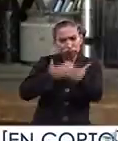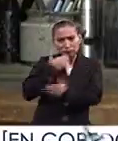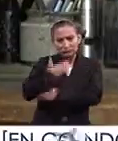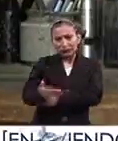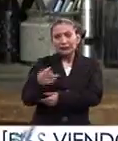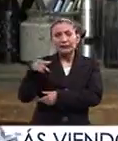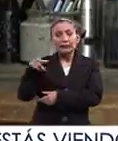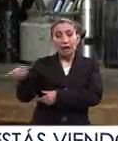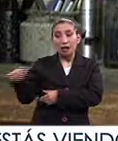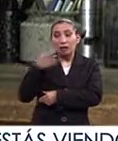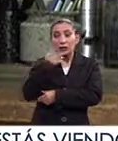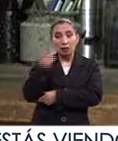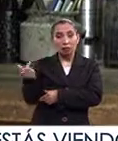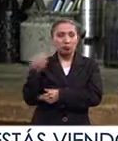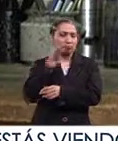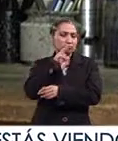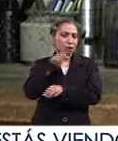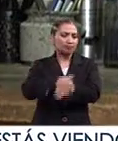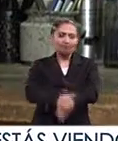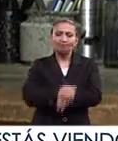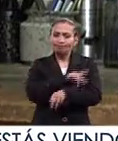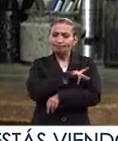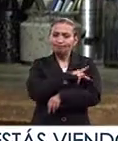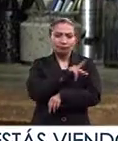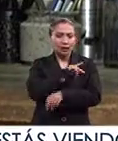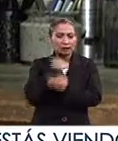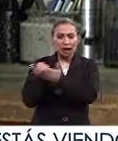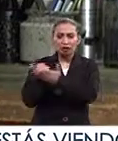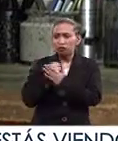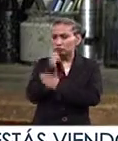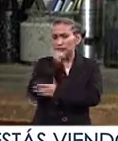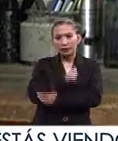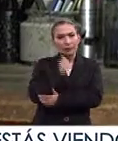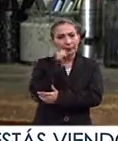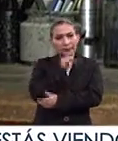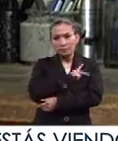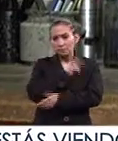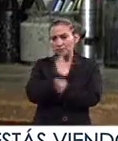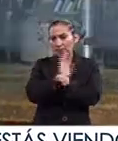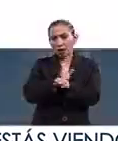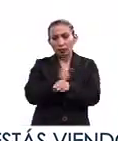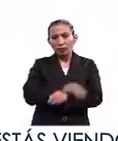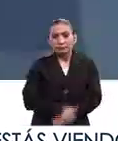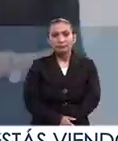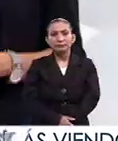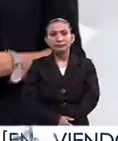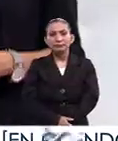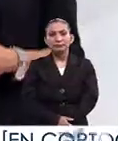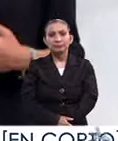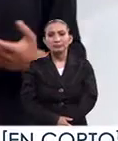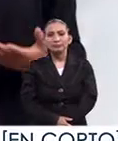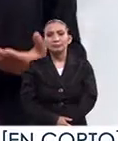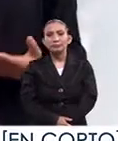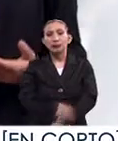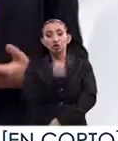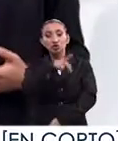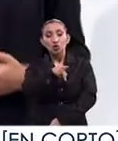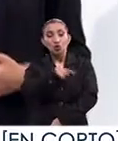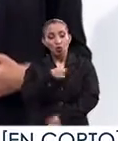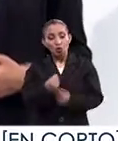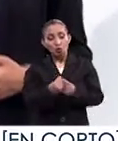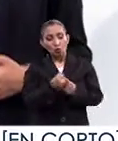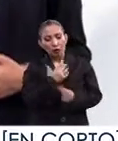fecha. Él es uno de mis mejores amigos y colaborador siempre en mis películas, ¿no? Su influencia